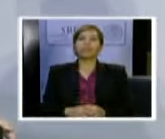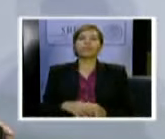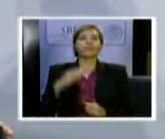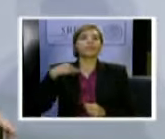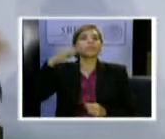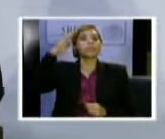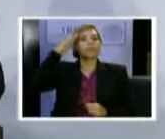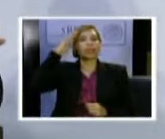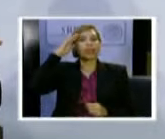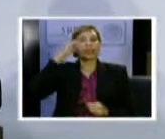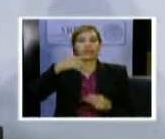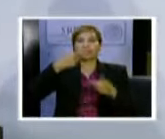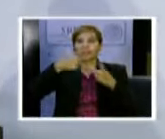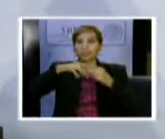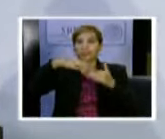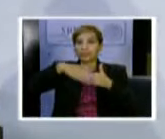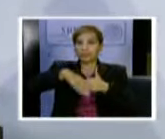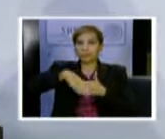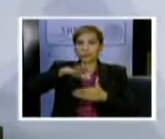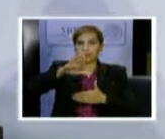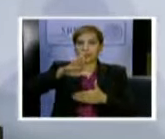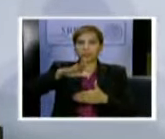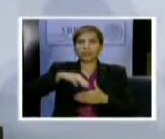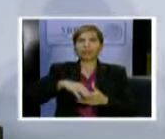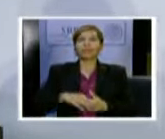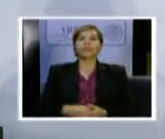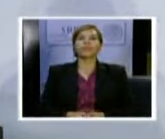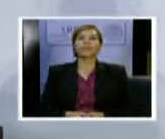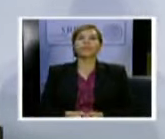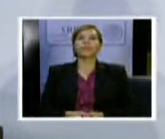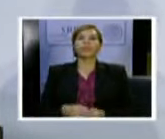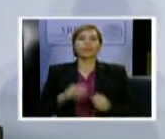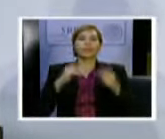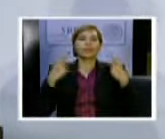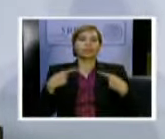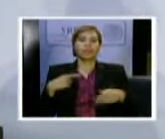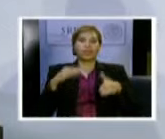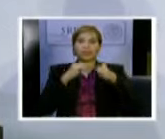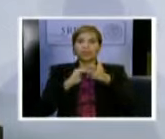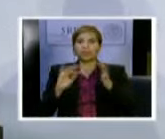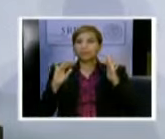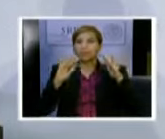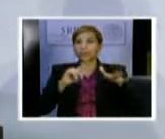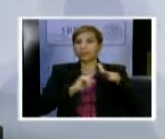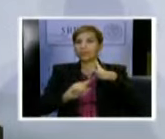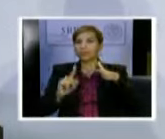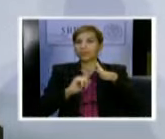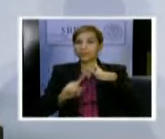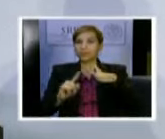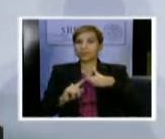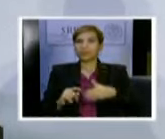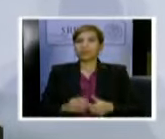parece que a partir de que ya la migración